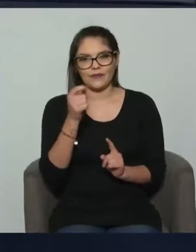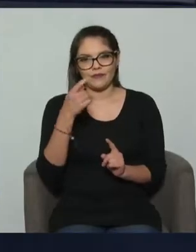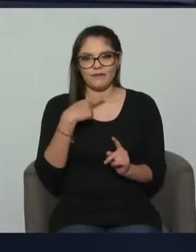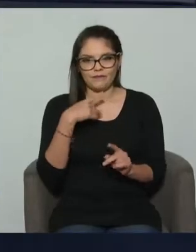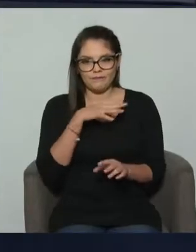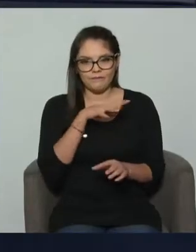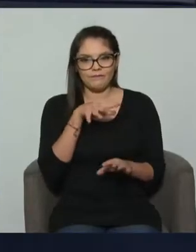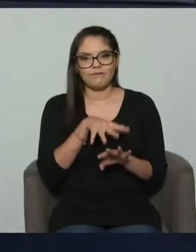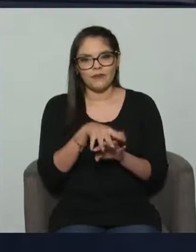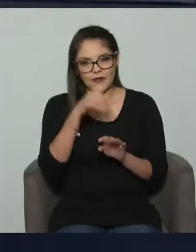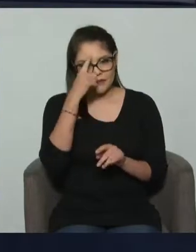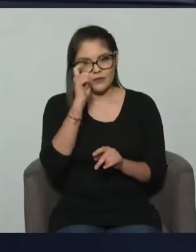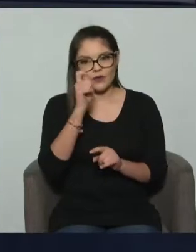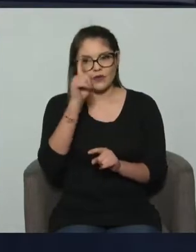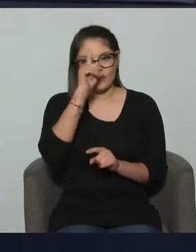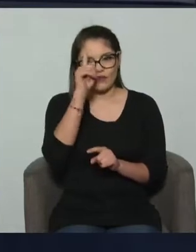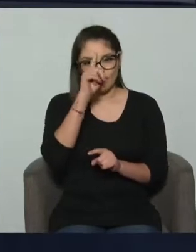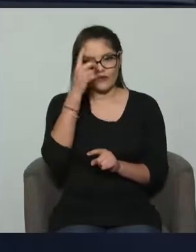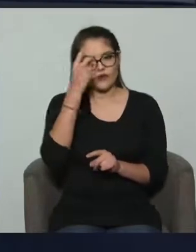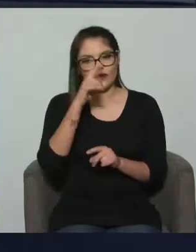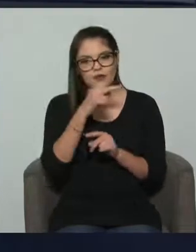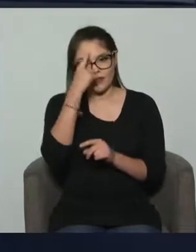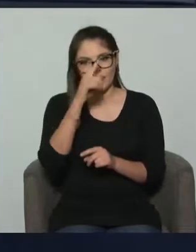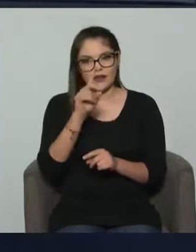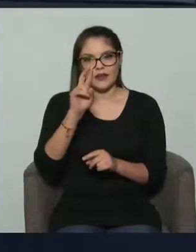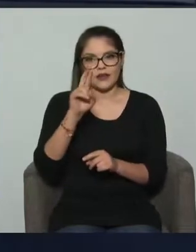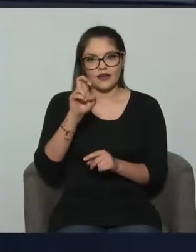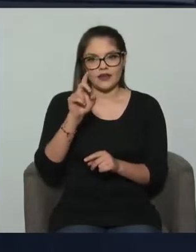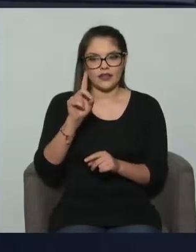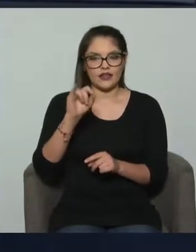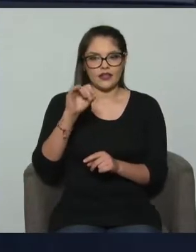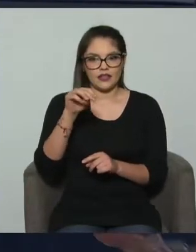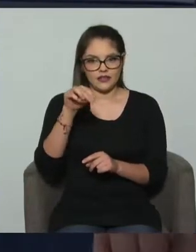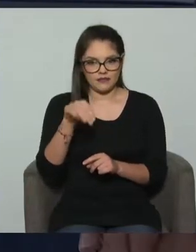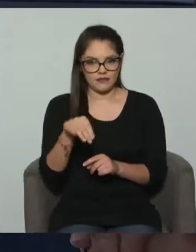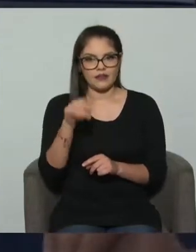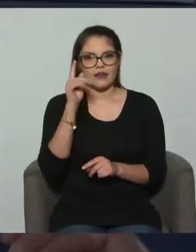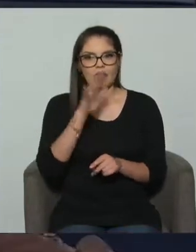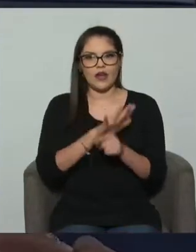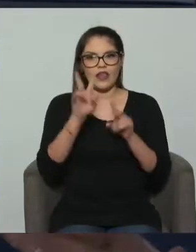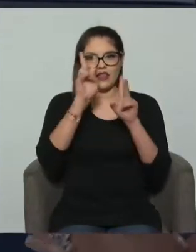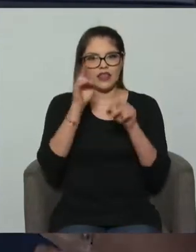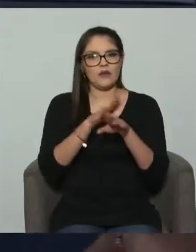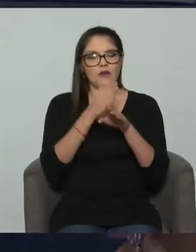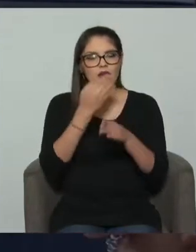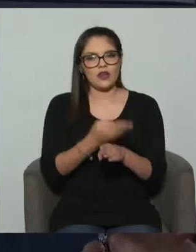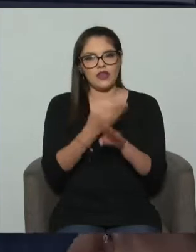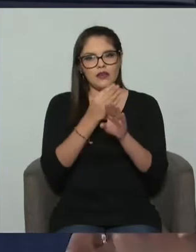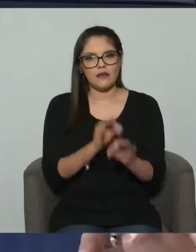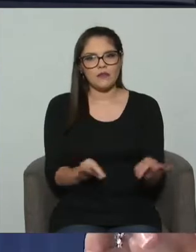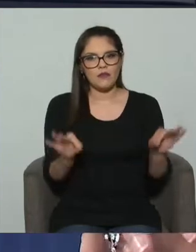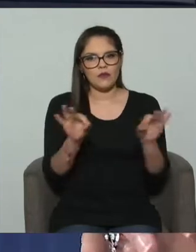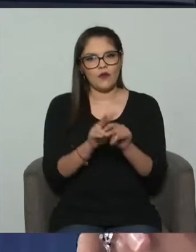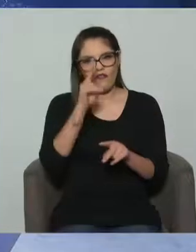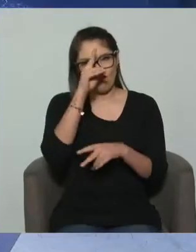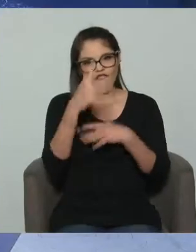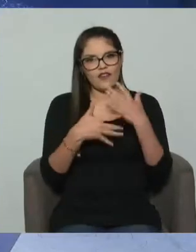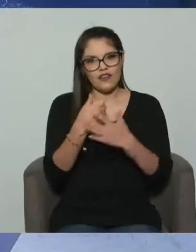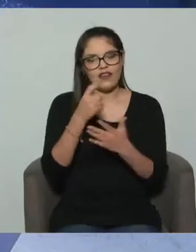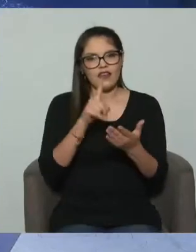del Consejo Directivo de la Red por los Derechos de la Infancia en México, con un tema importante, la violencia en la infancia y sobre todo con los resultados